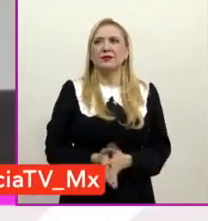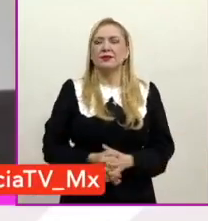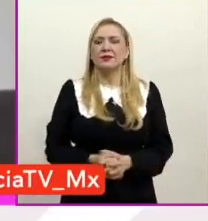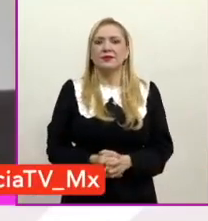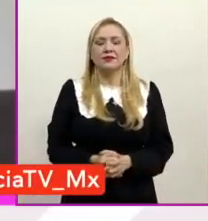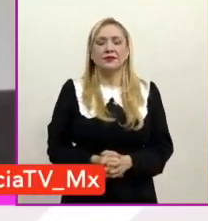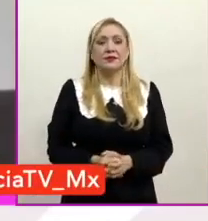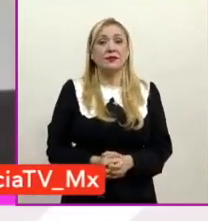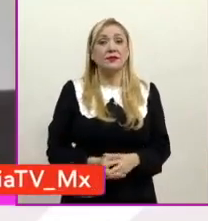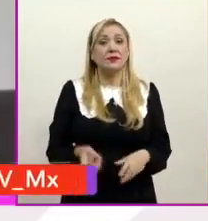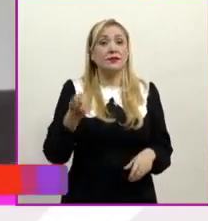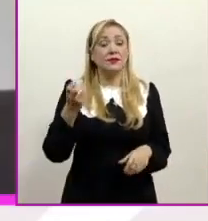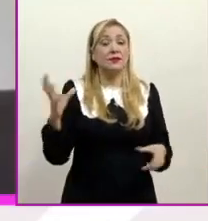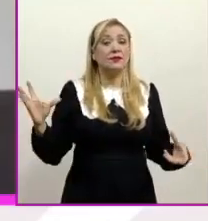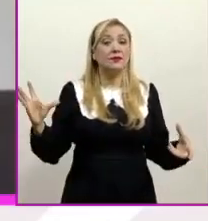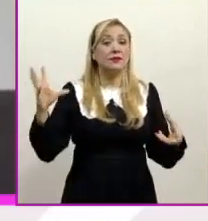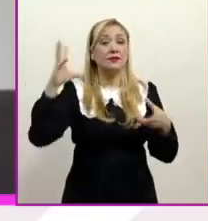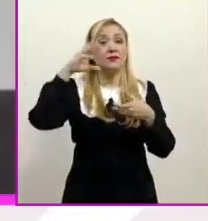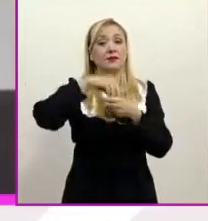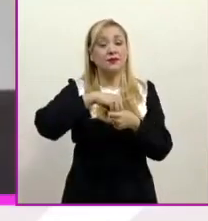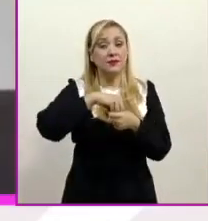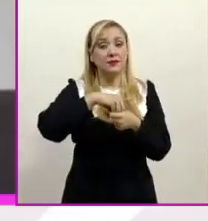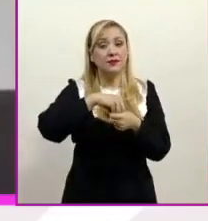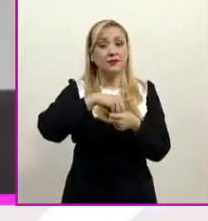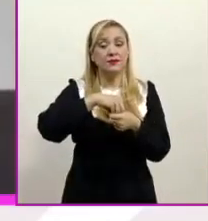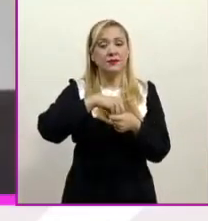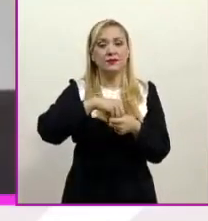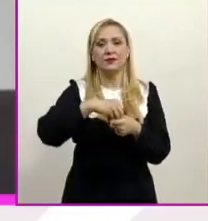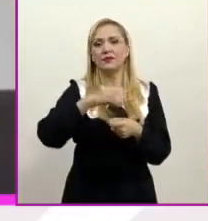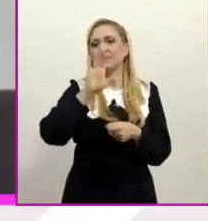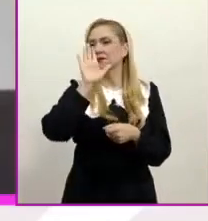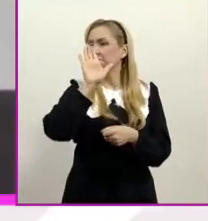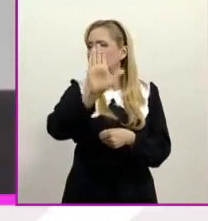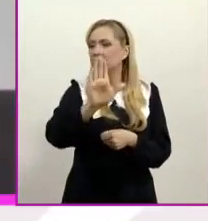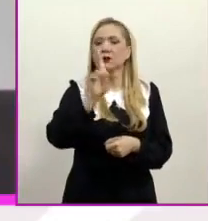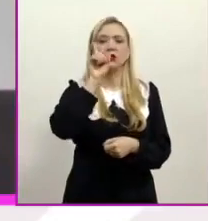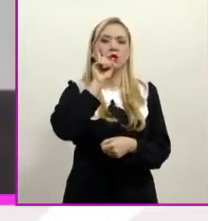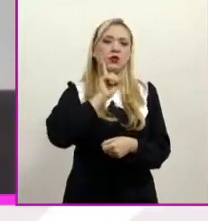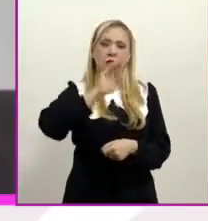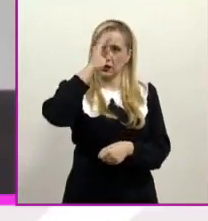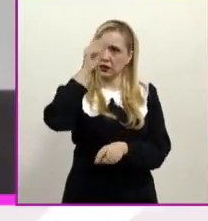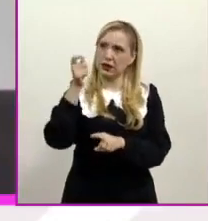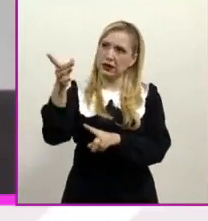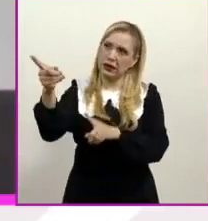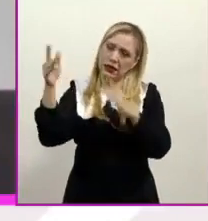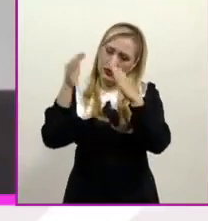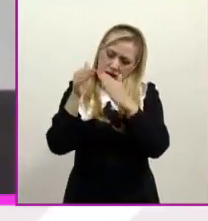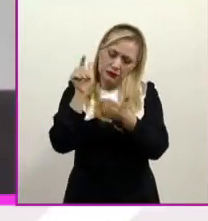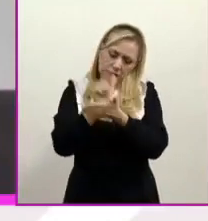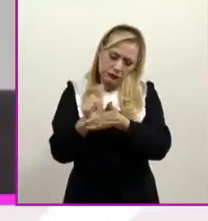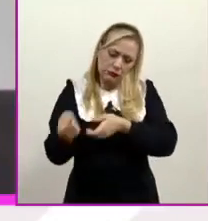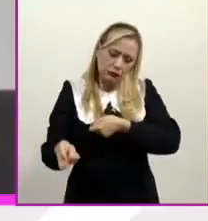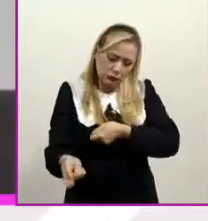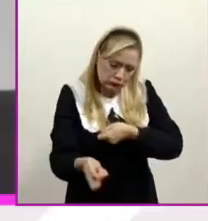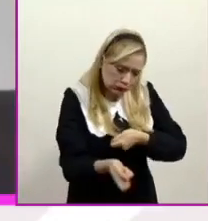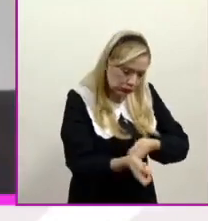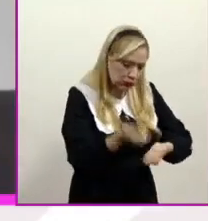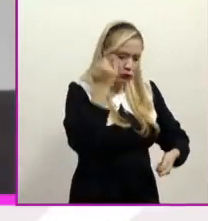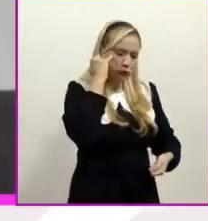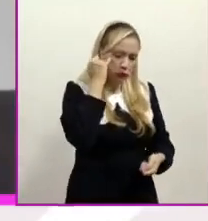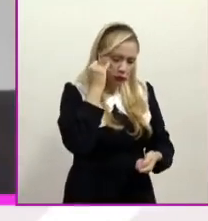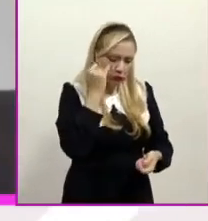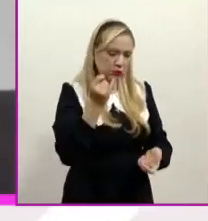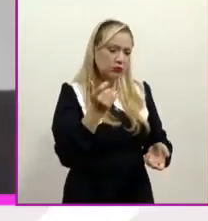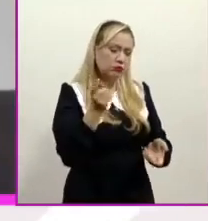de una inclusión desestereotipada y explicar qué es la inclusión, ¿no? La inclusión es